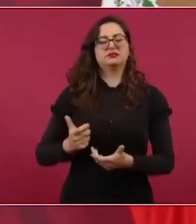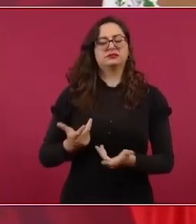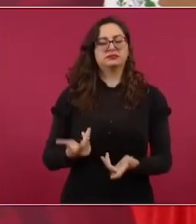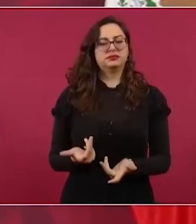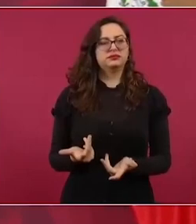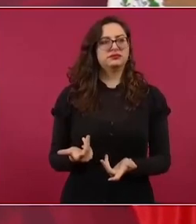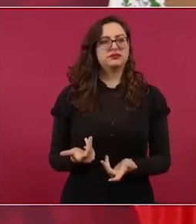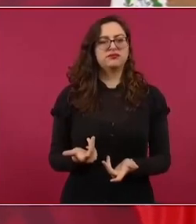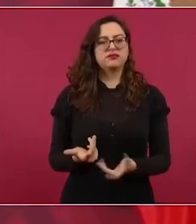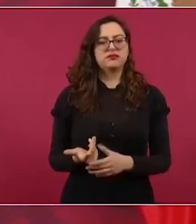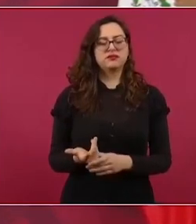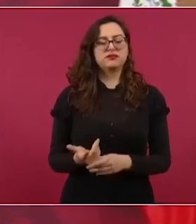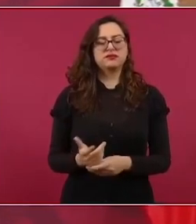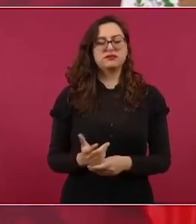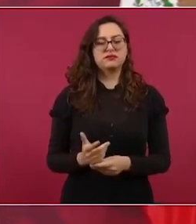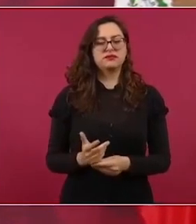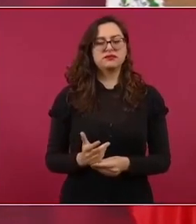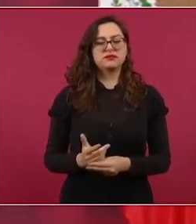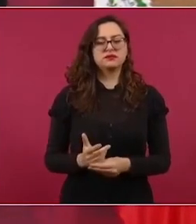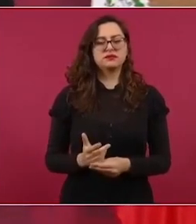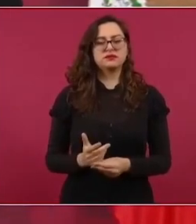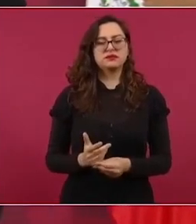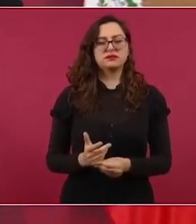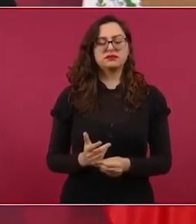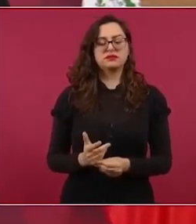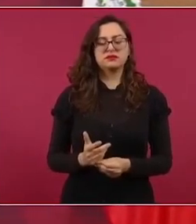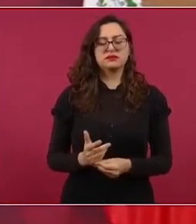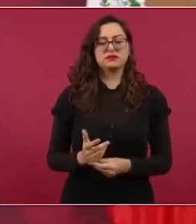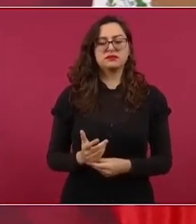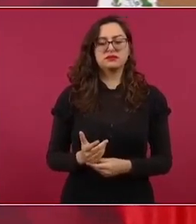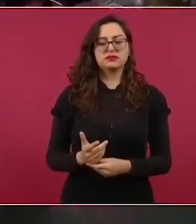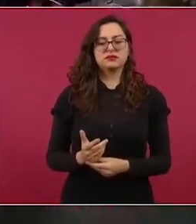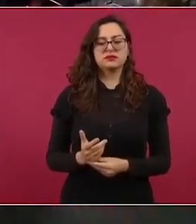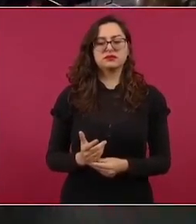diría que ninguna